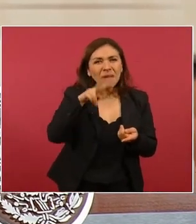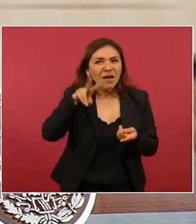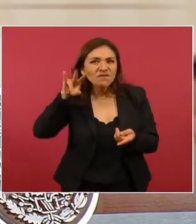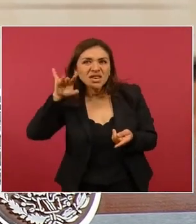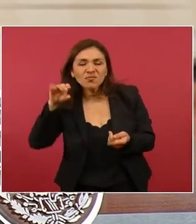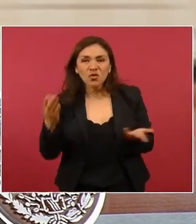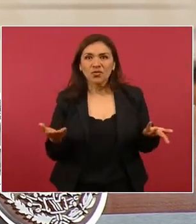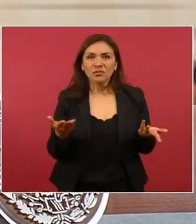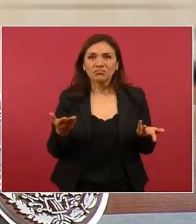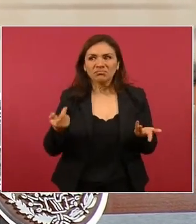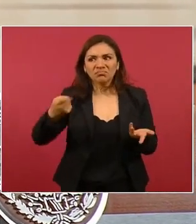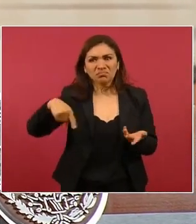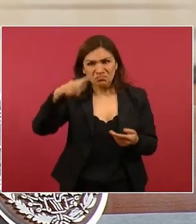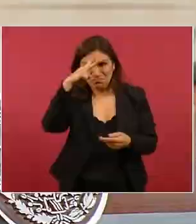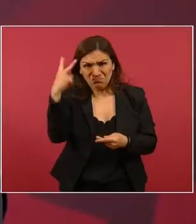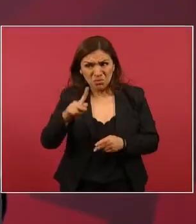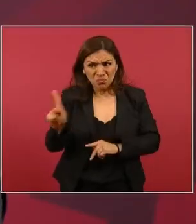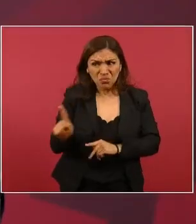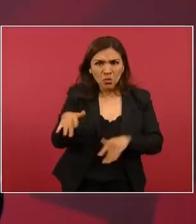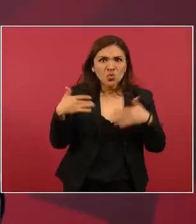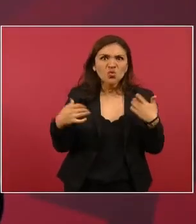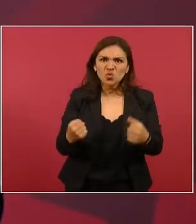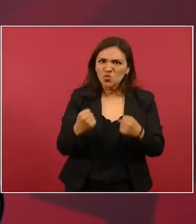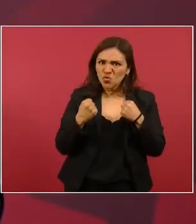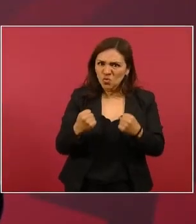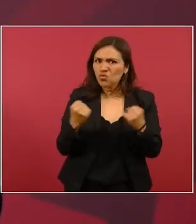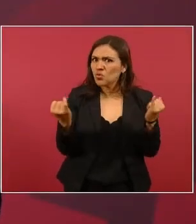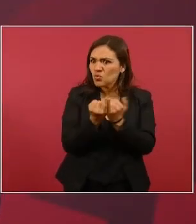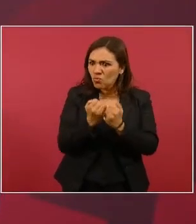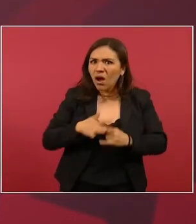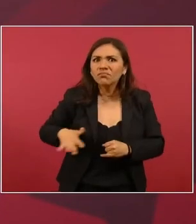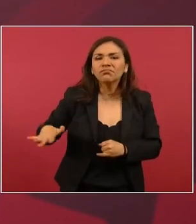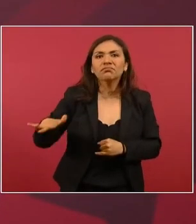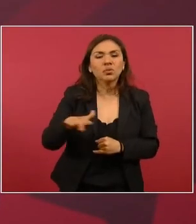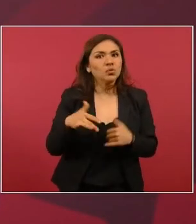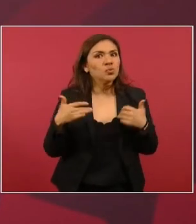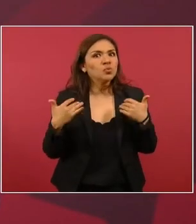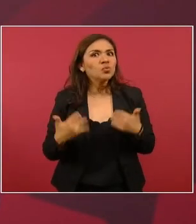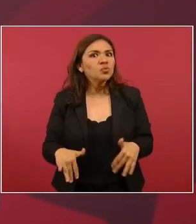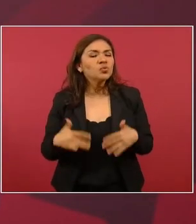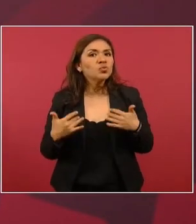que es mucha pieza, como el pueblo de México.